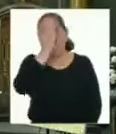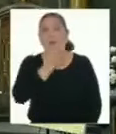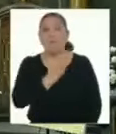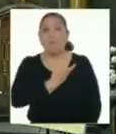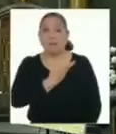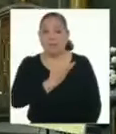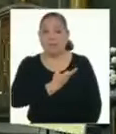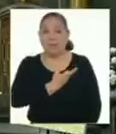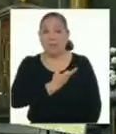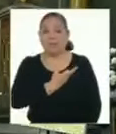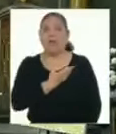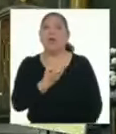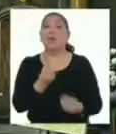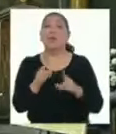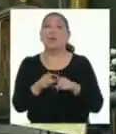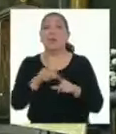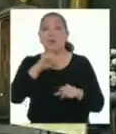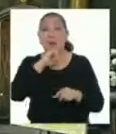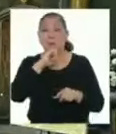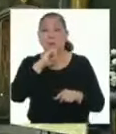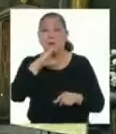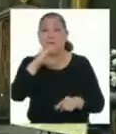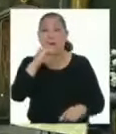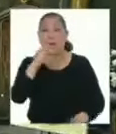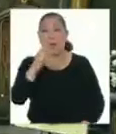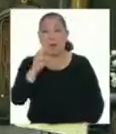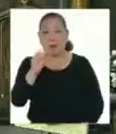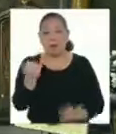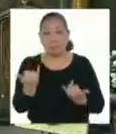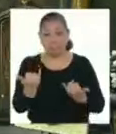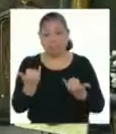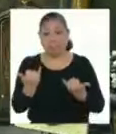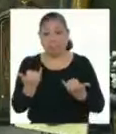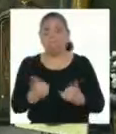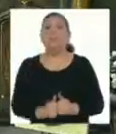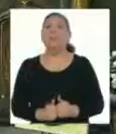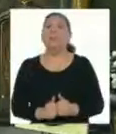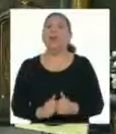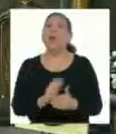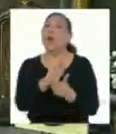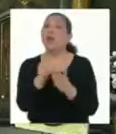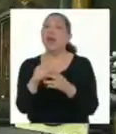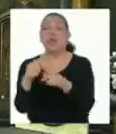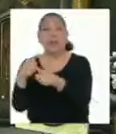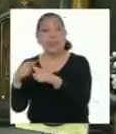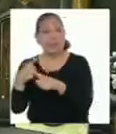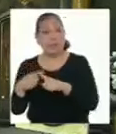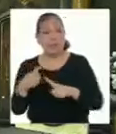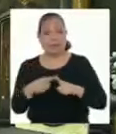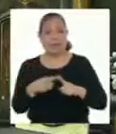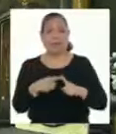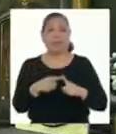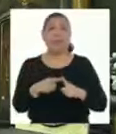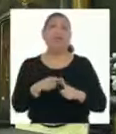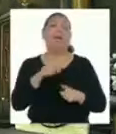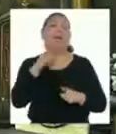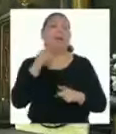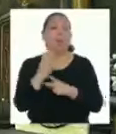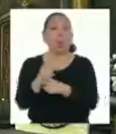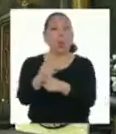Francisco, con nuestro arzobispo Carlos aquí presente, y todos los pastores que cuidan de tu